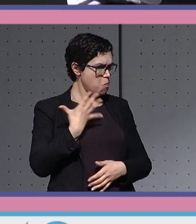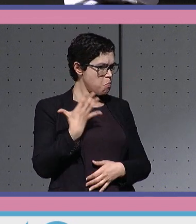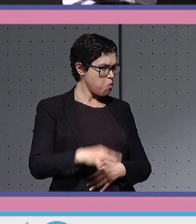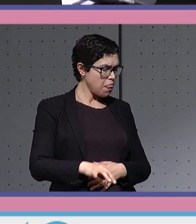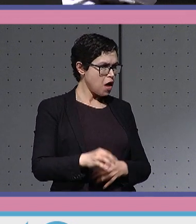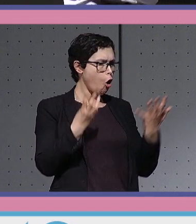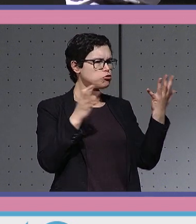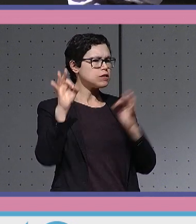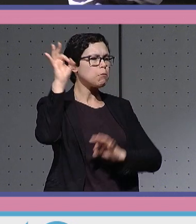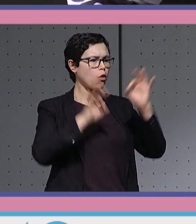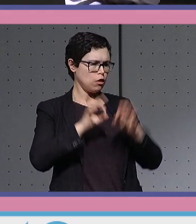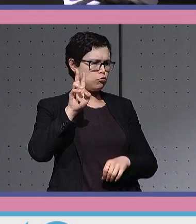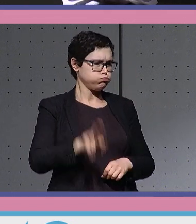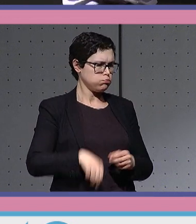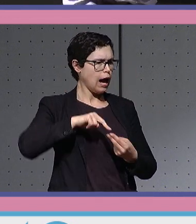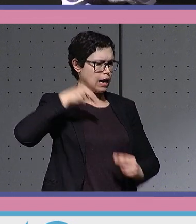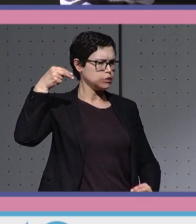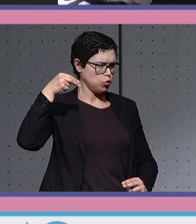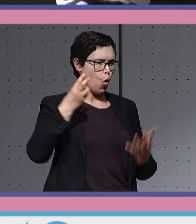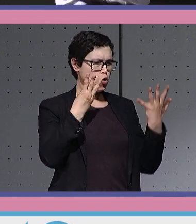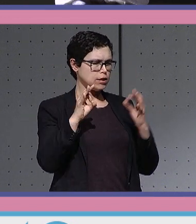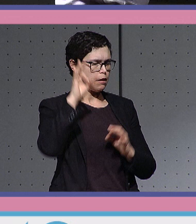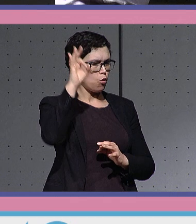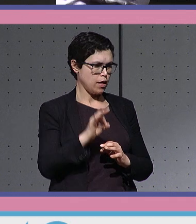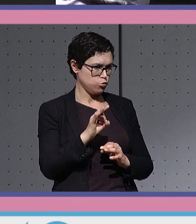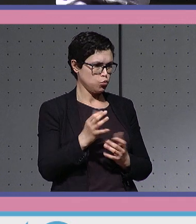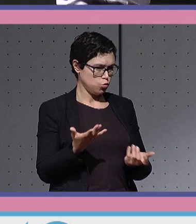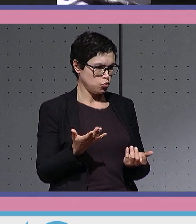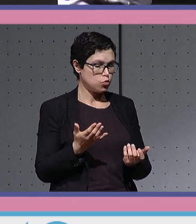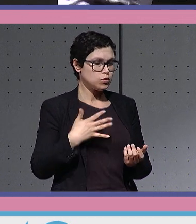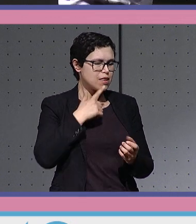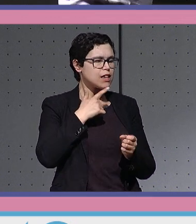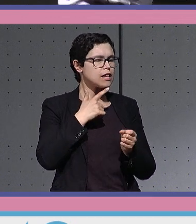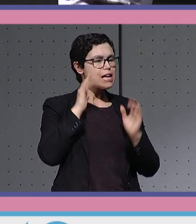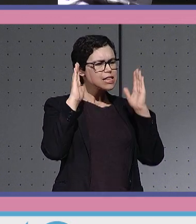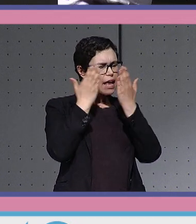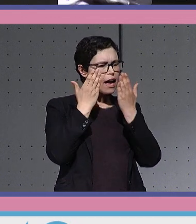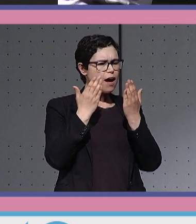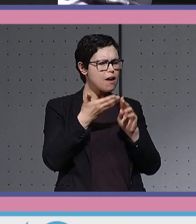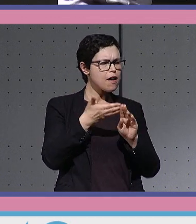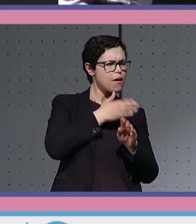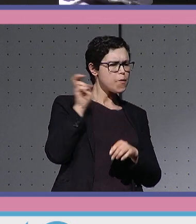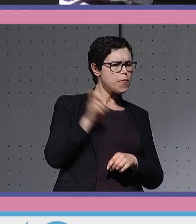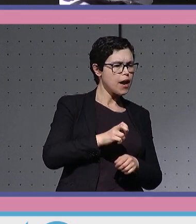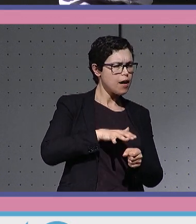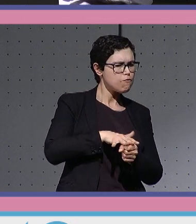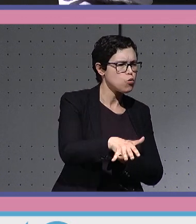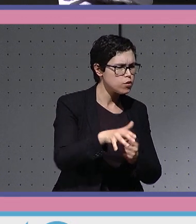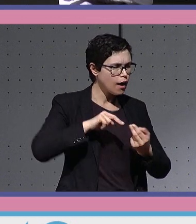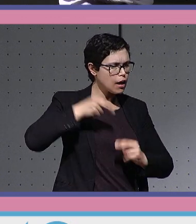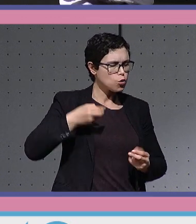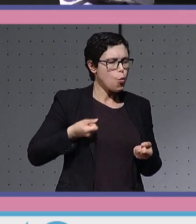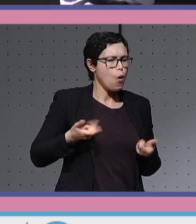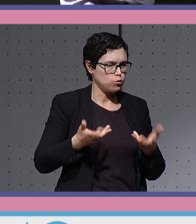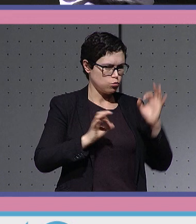que el 80%. La heredabilidad es cuánto es la varianza genética en el total de la varianza genético y ambiental. Para que os deis